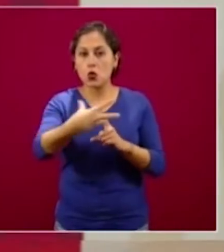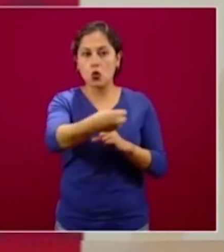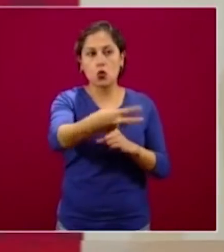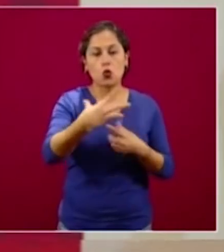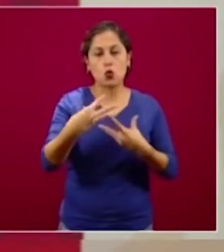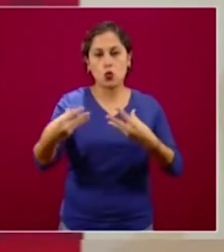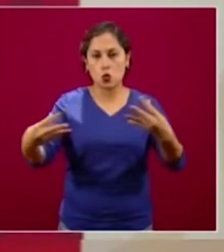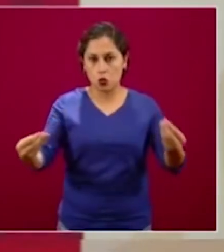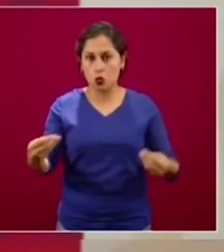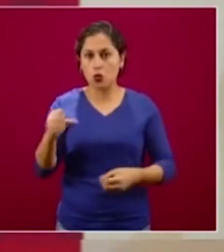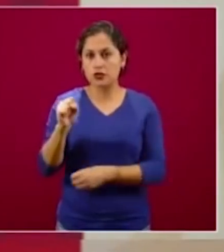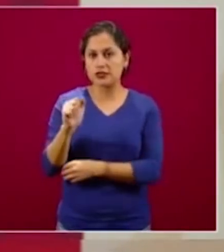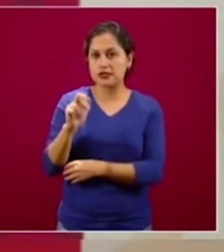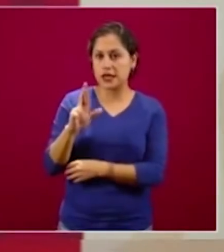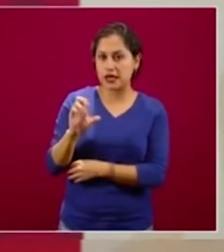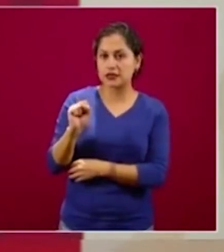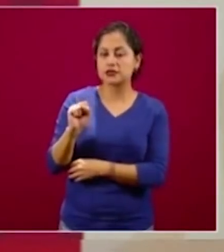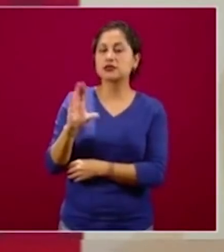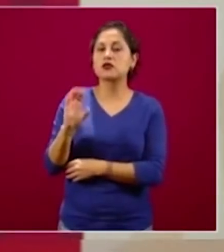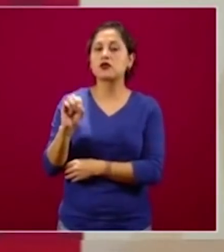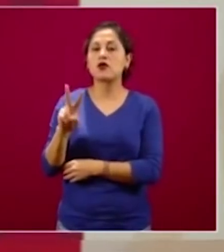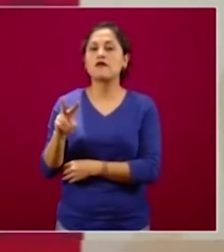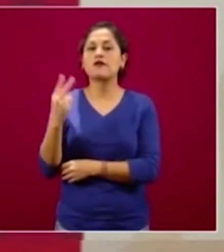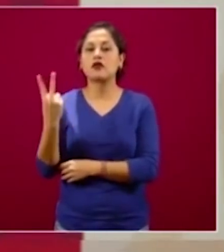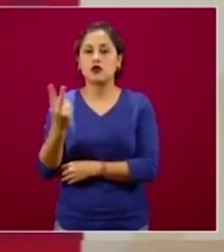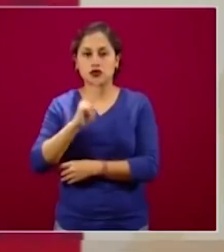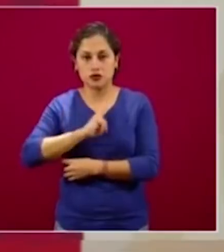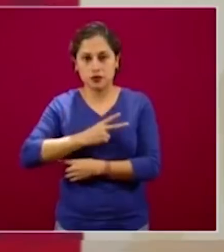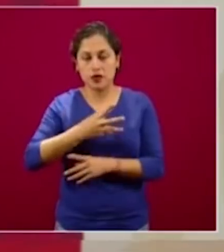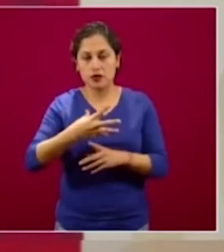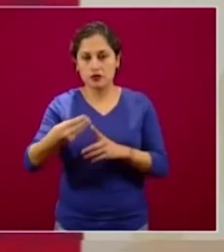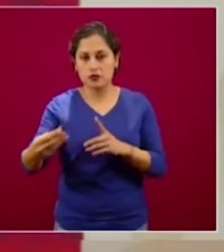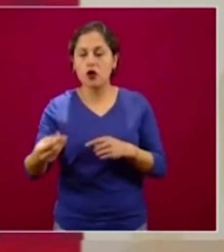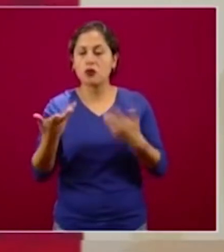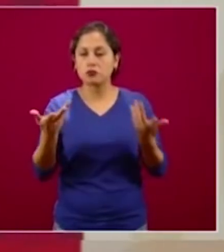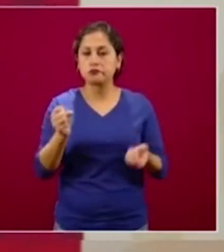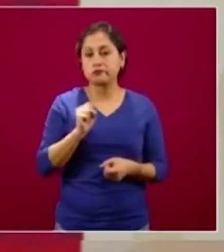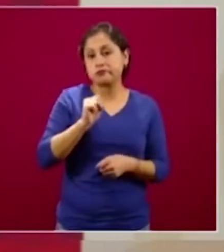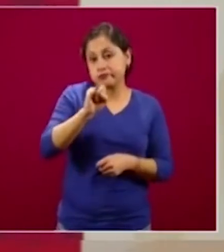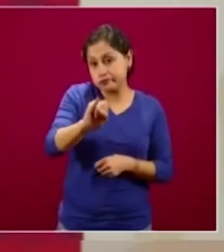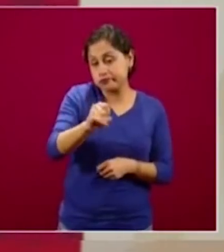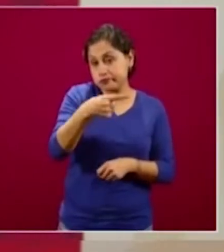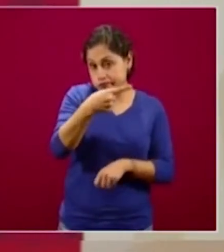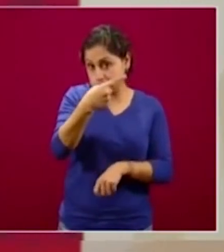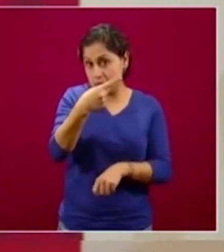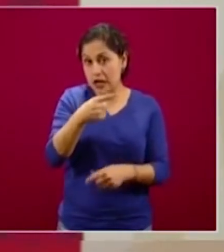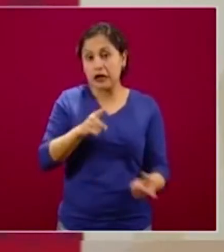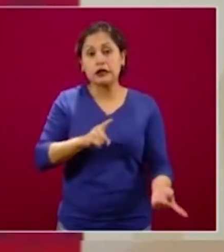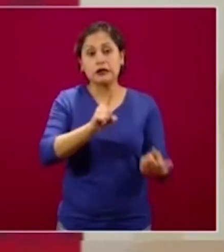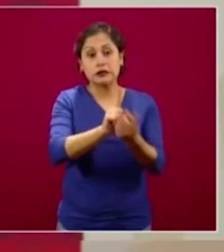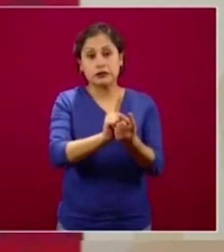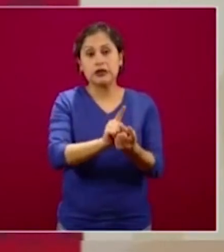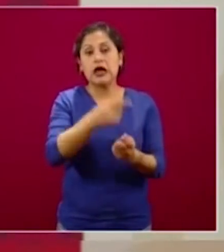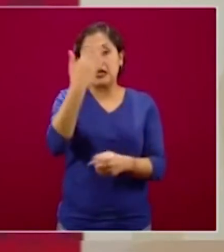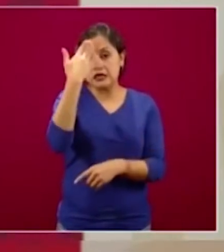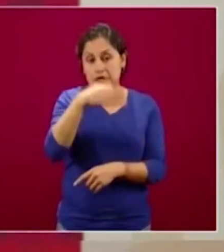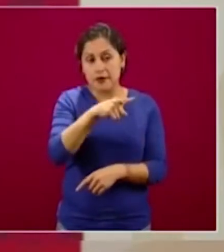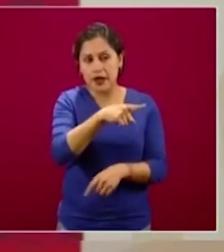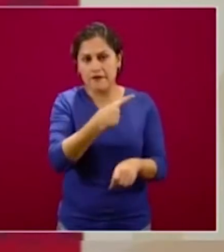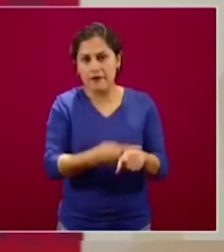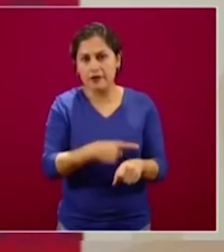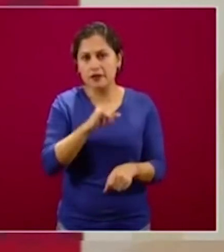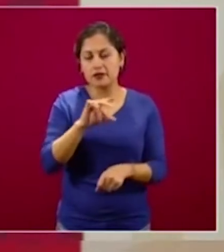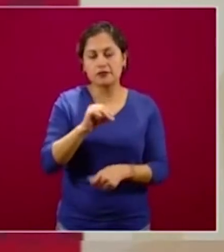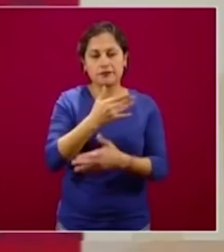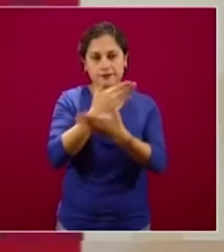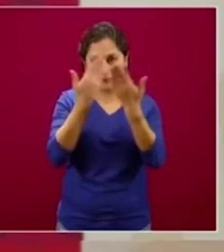SARS-CoV-2 tengamos un encuentro con una persona que tiene COVID, sepamos o no sepamos que eso ocurre. Entonces, en primer